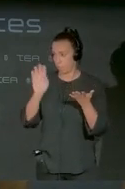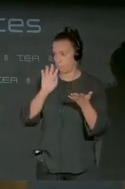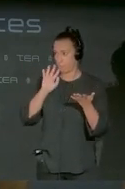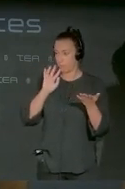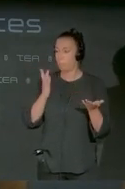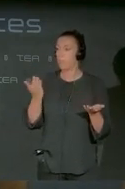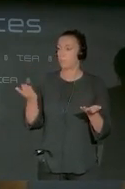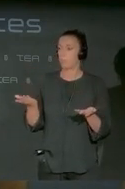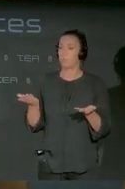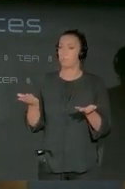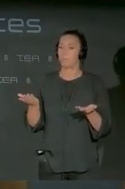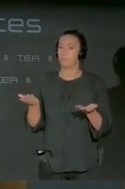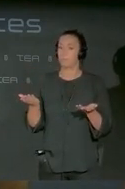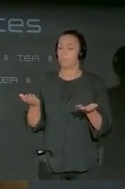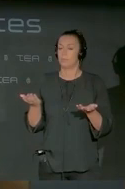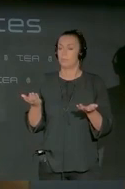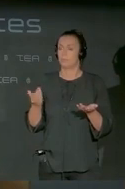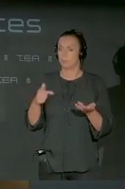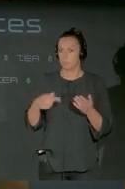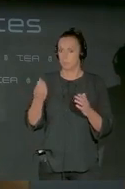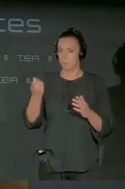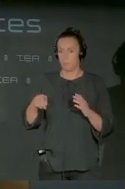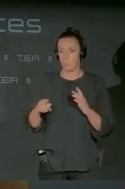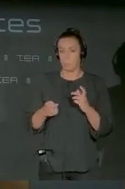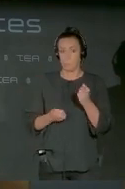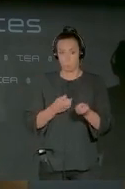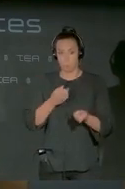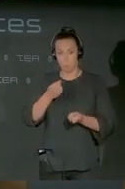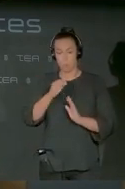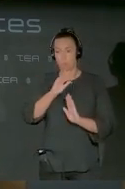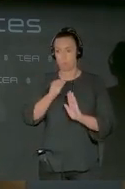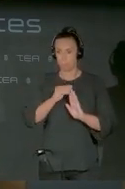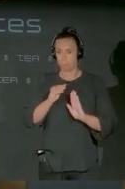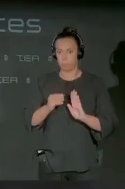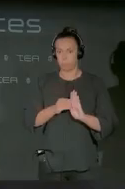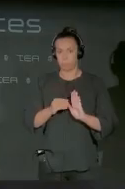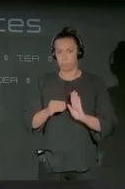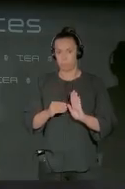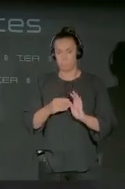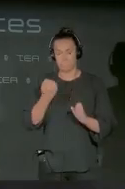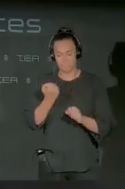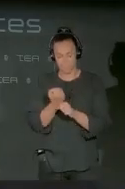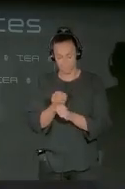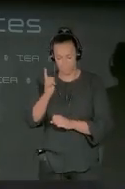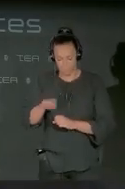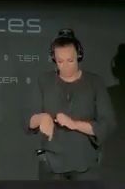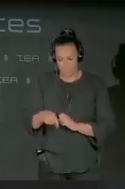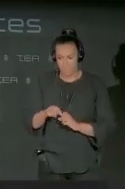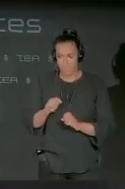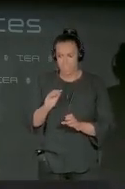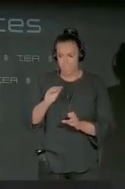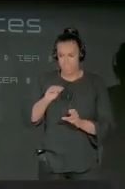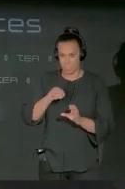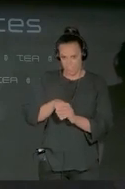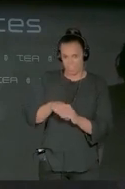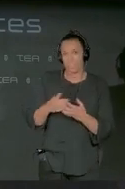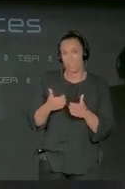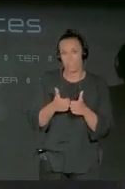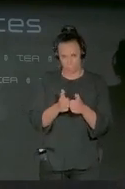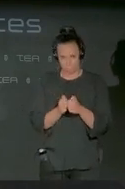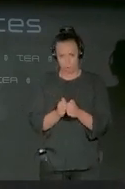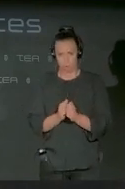Media. Además, han ido incluyendo progresivamente en los últimos años el sector de los videojuegos dentro de su enfoque, como